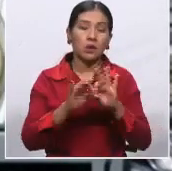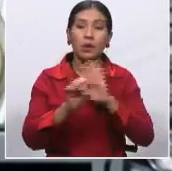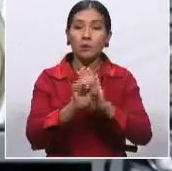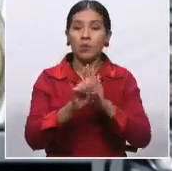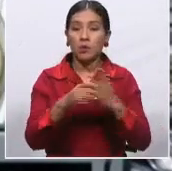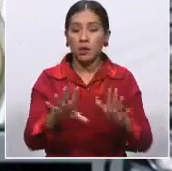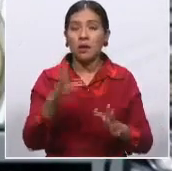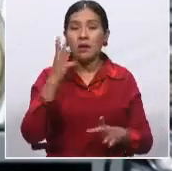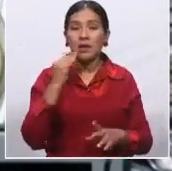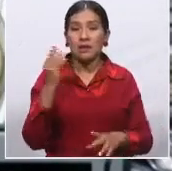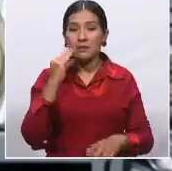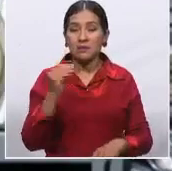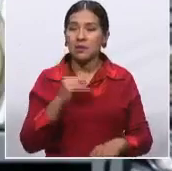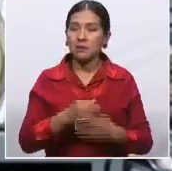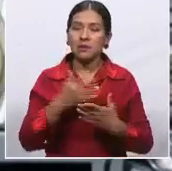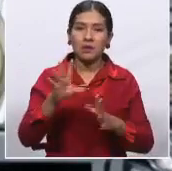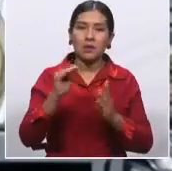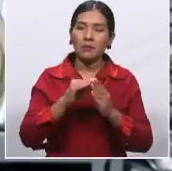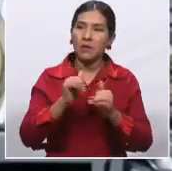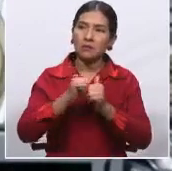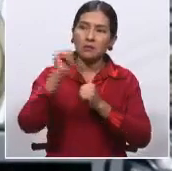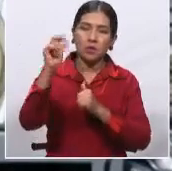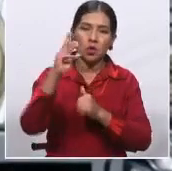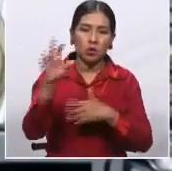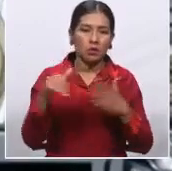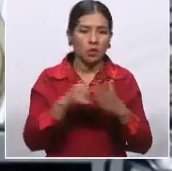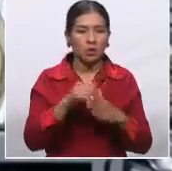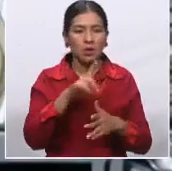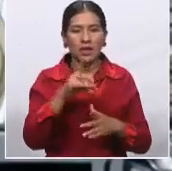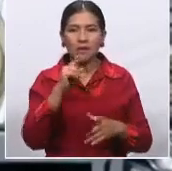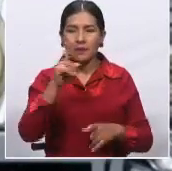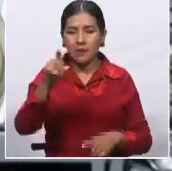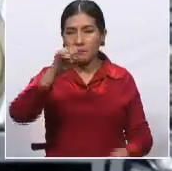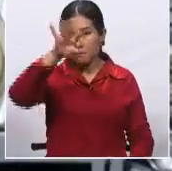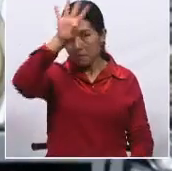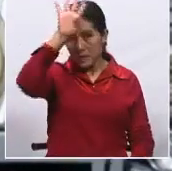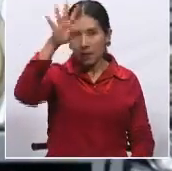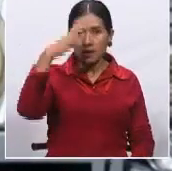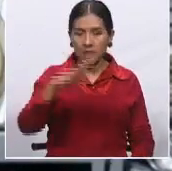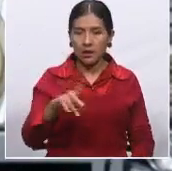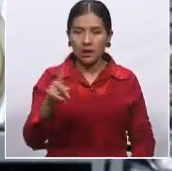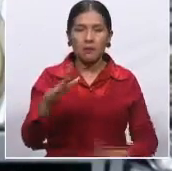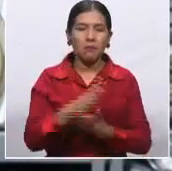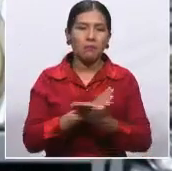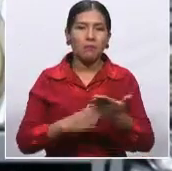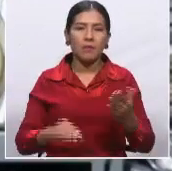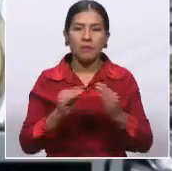ha tenido en el oriente, en las llanuras del Beni,